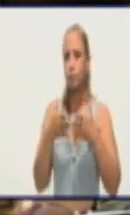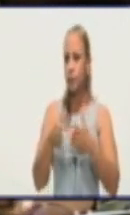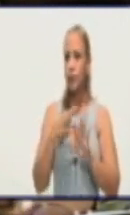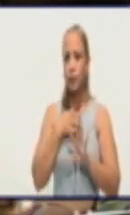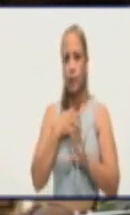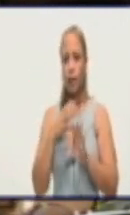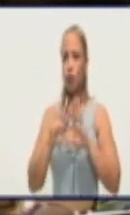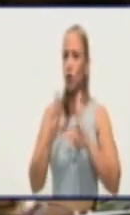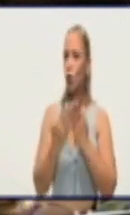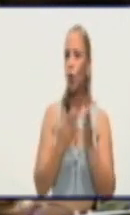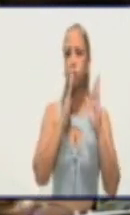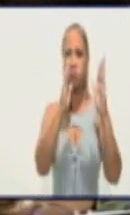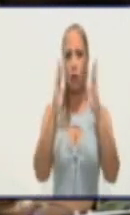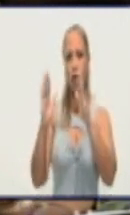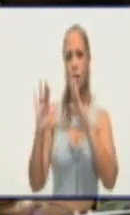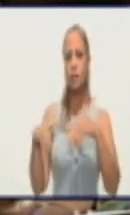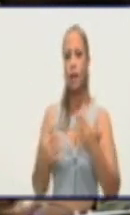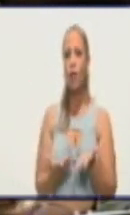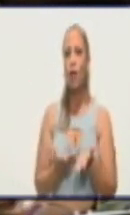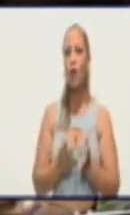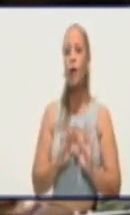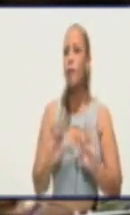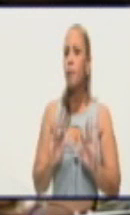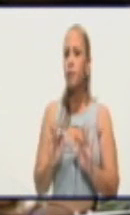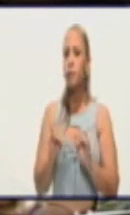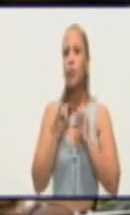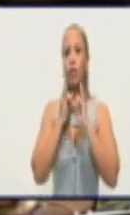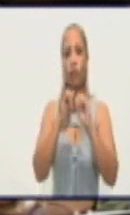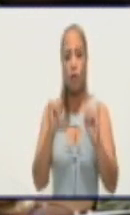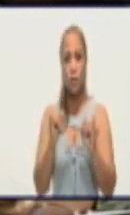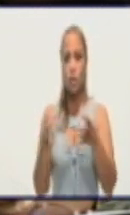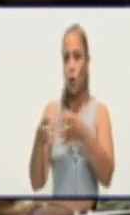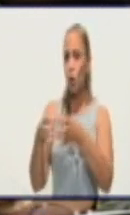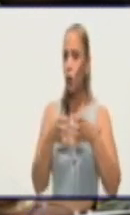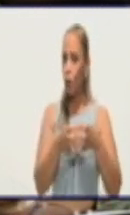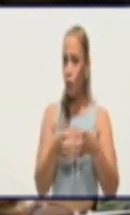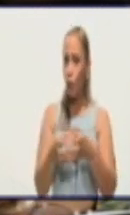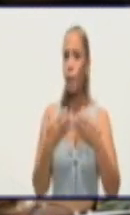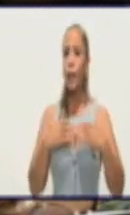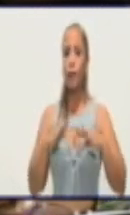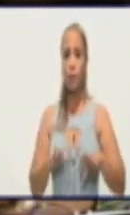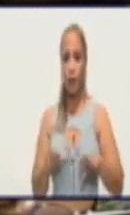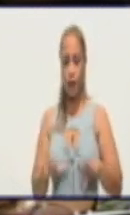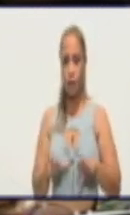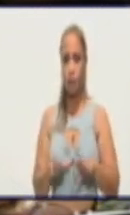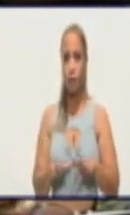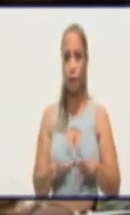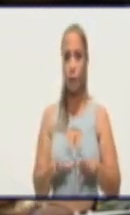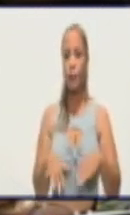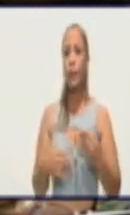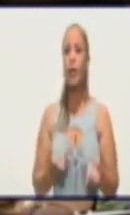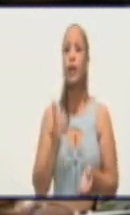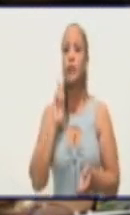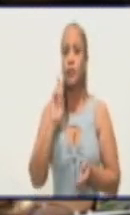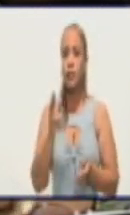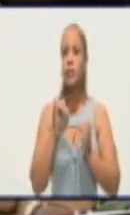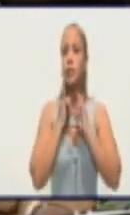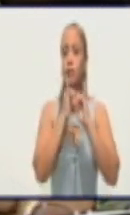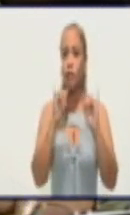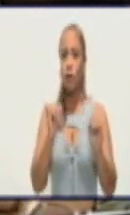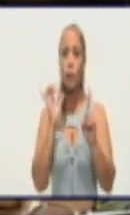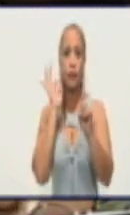de organización y discutido en cada uno de sus grupos temporales para esperar que nos indiquen el inicio de